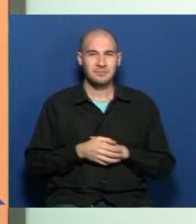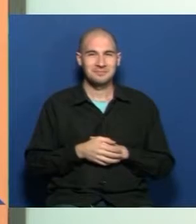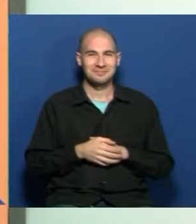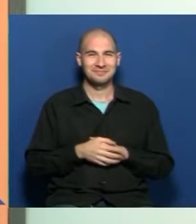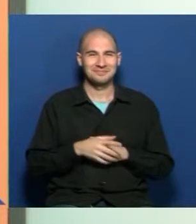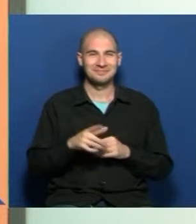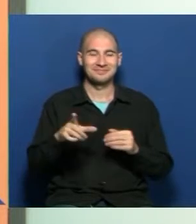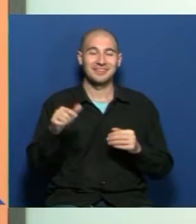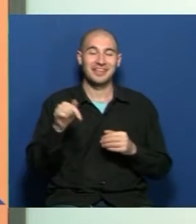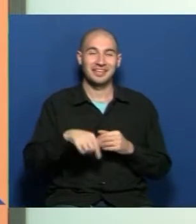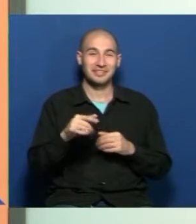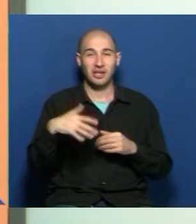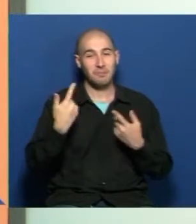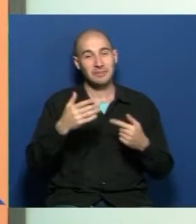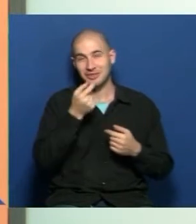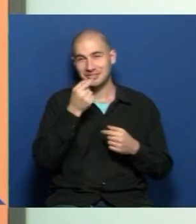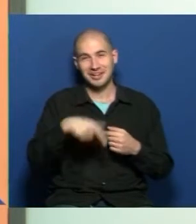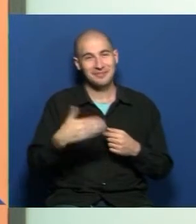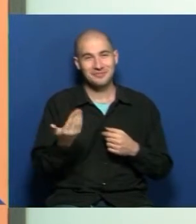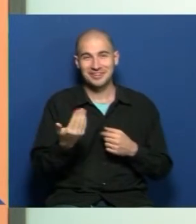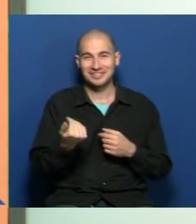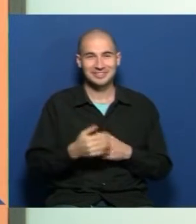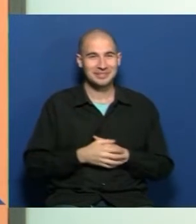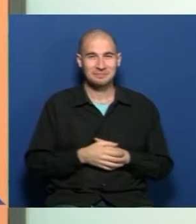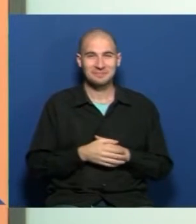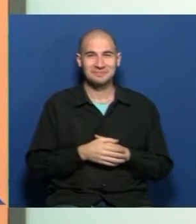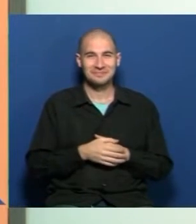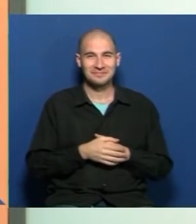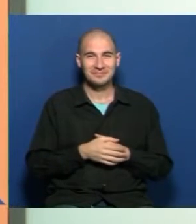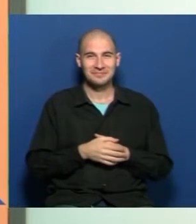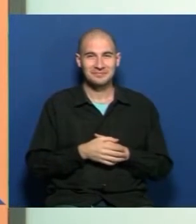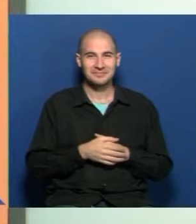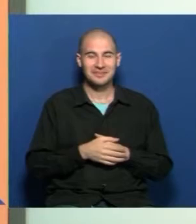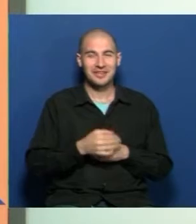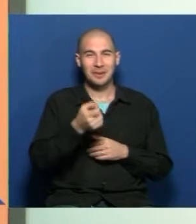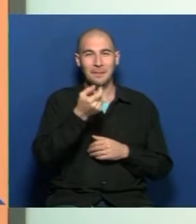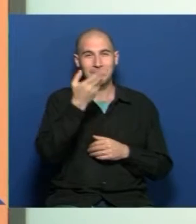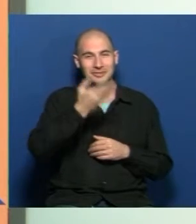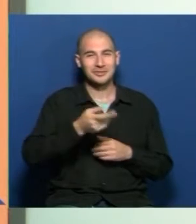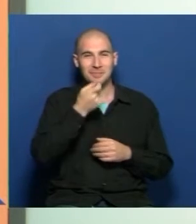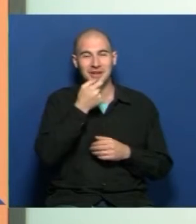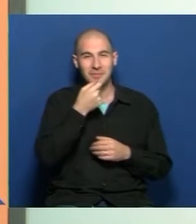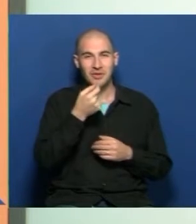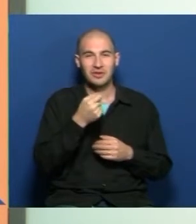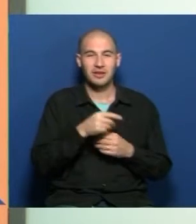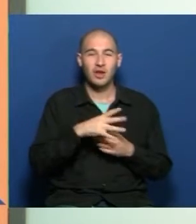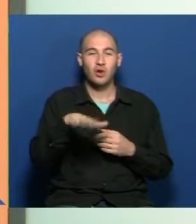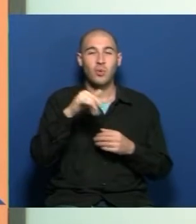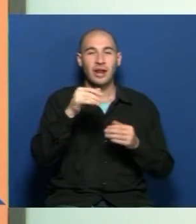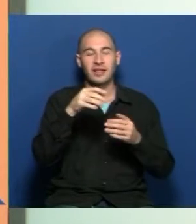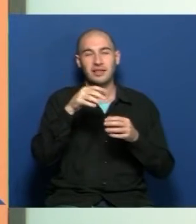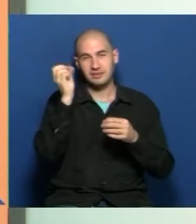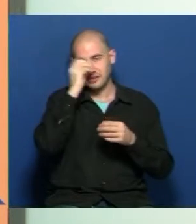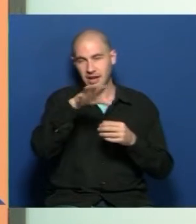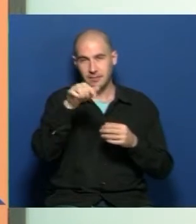La verdad que es una deuda que tiene Mendoza. Cada vez uno ve más que, sobre todo, las zonas